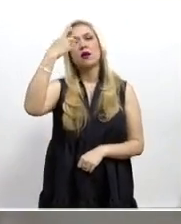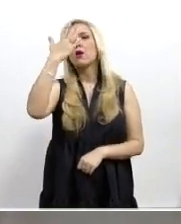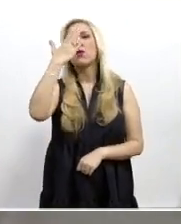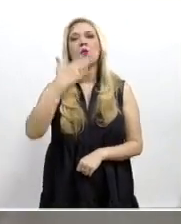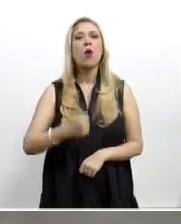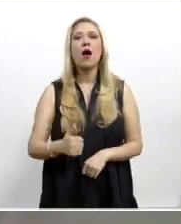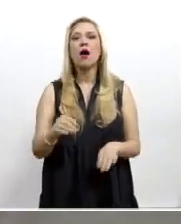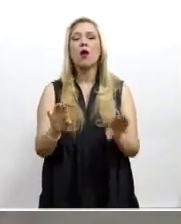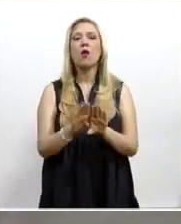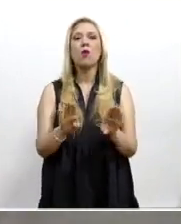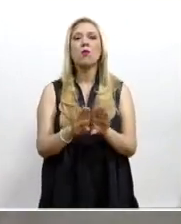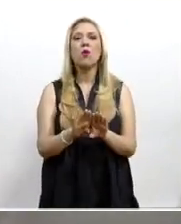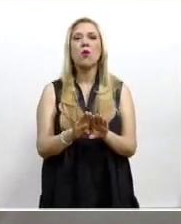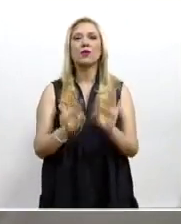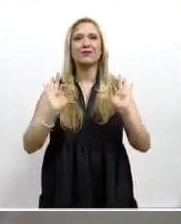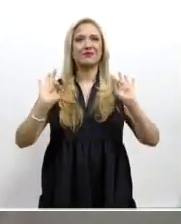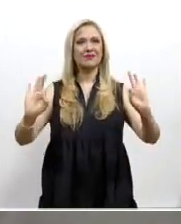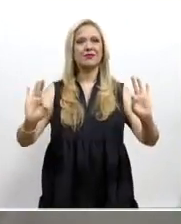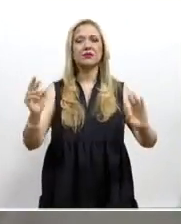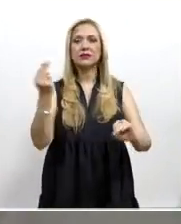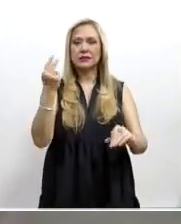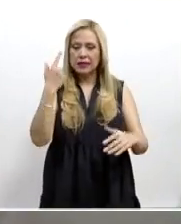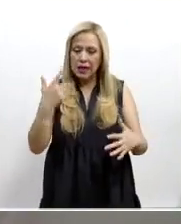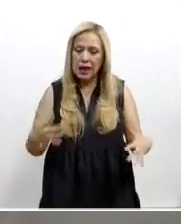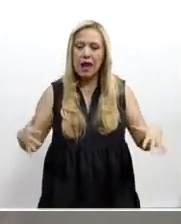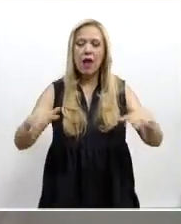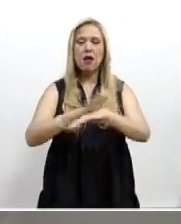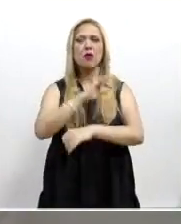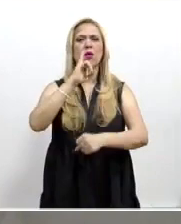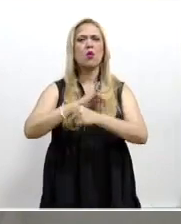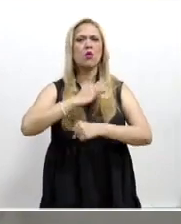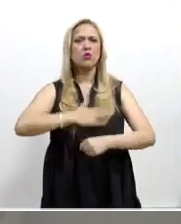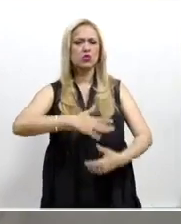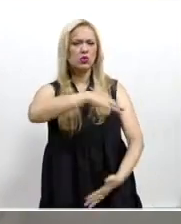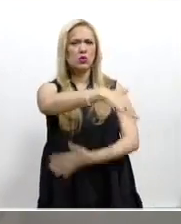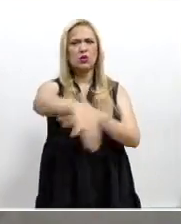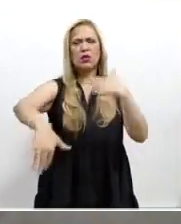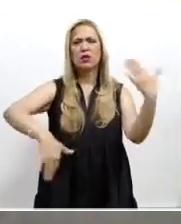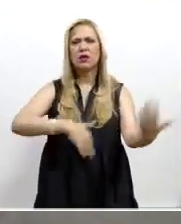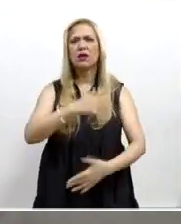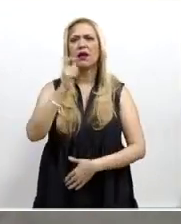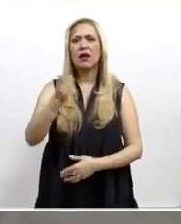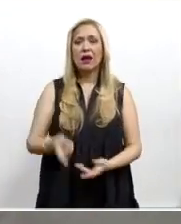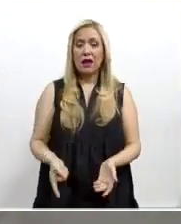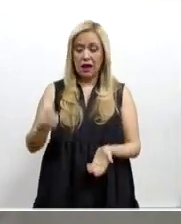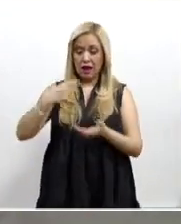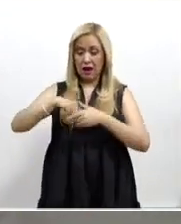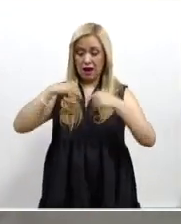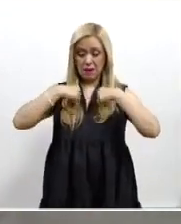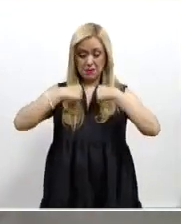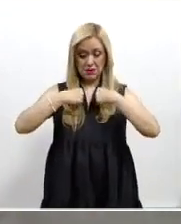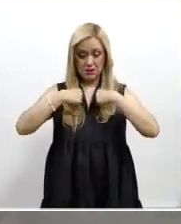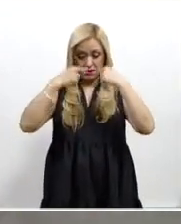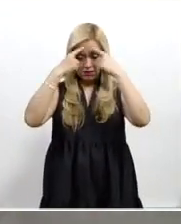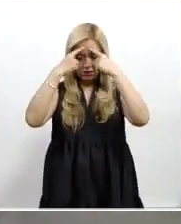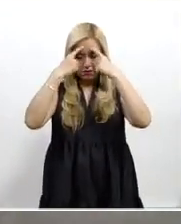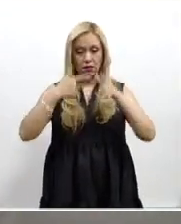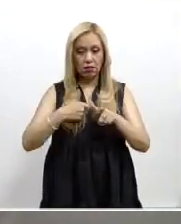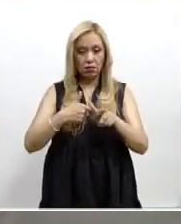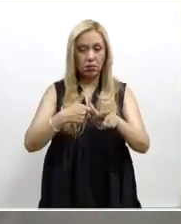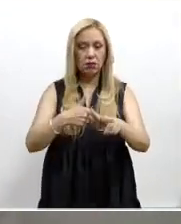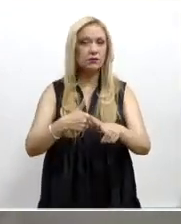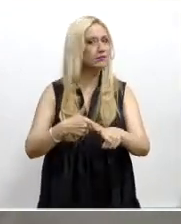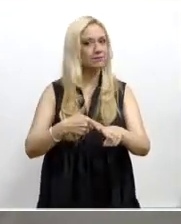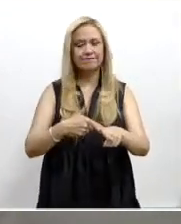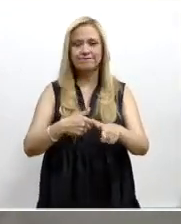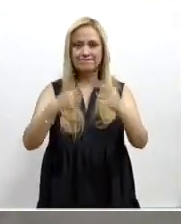neutralidad. Si no hacemos algo para cambiar la realidad injusta y violenta que tenemos, estamos haciendo desde nuestra pasividad para que continúe. Por lo tanto,